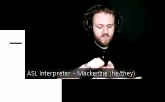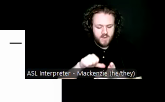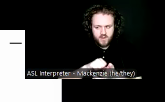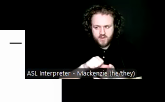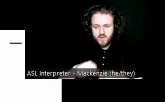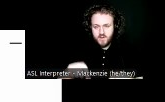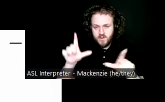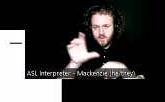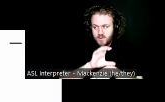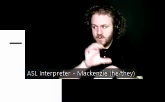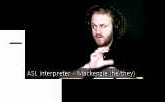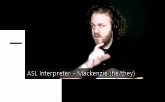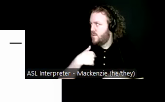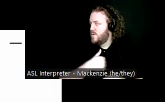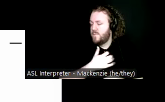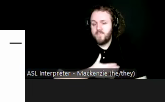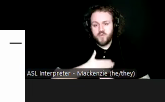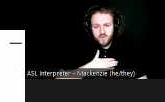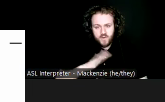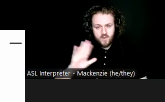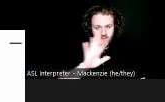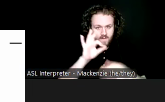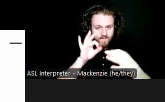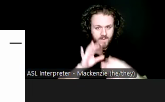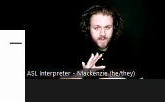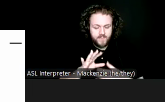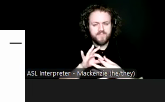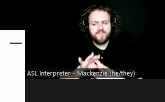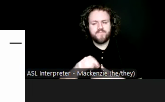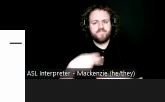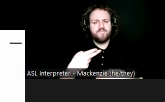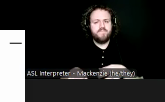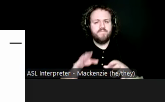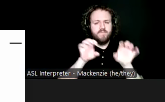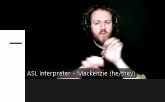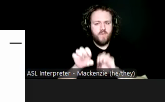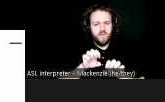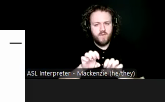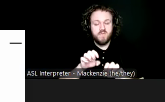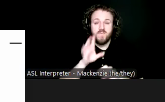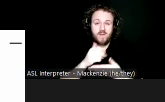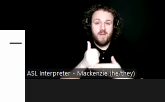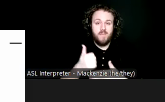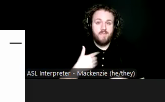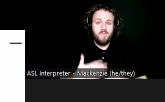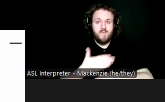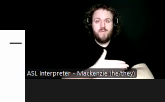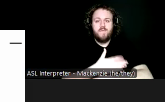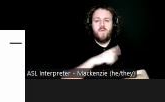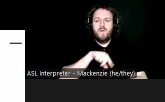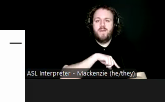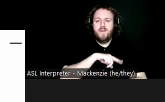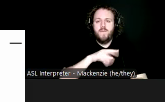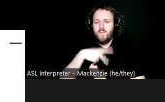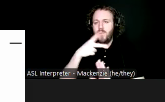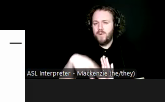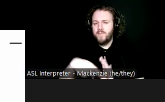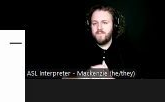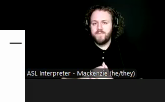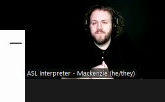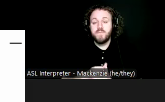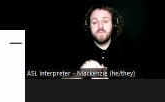son CMEs o CEUs. Entonces agradecemos que por favor llenen la